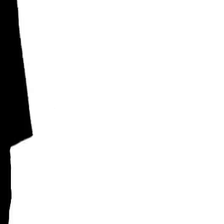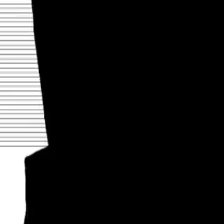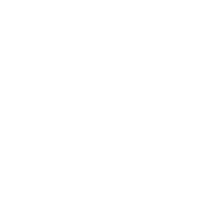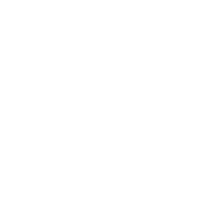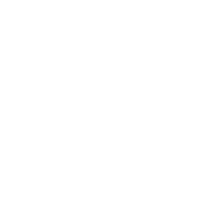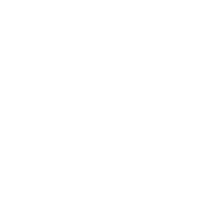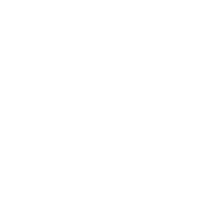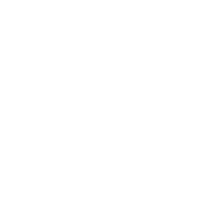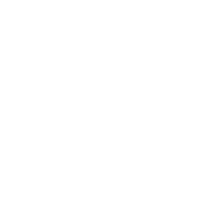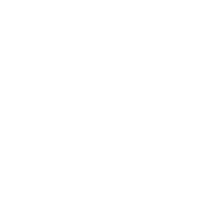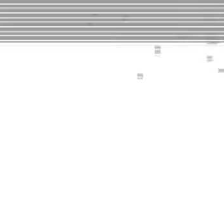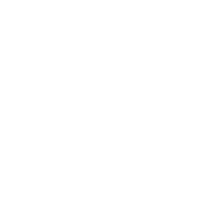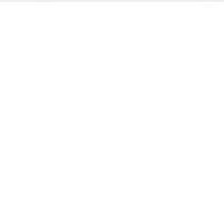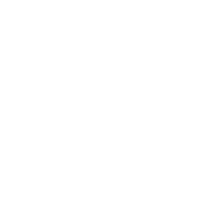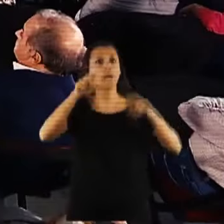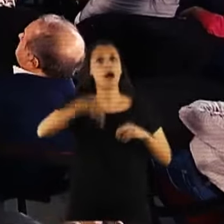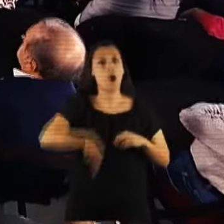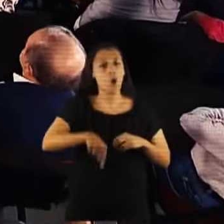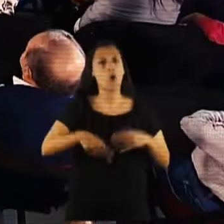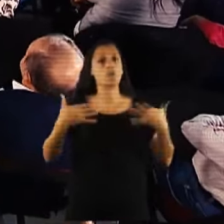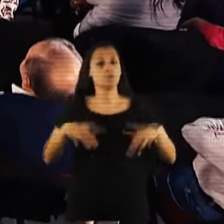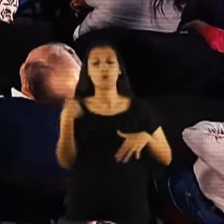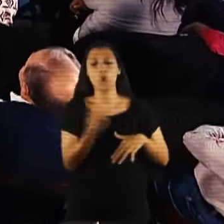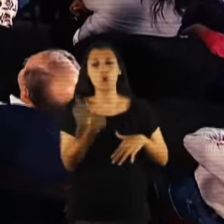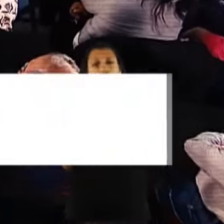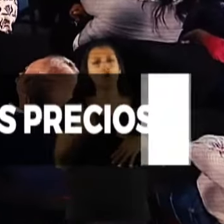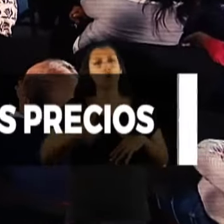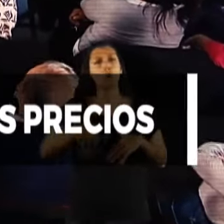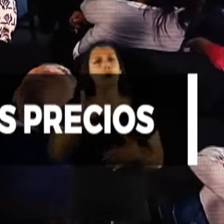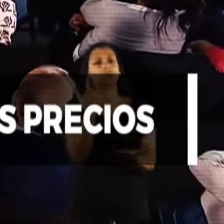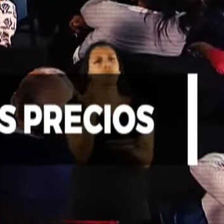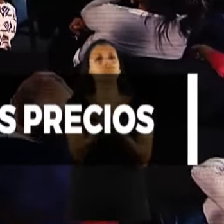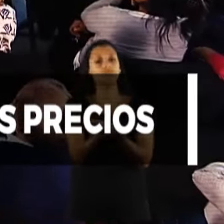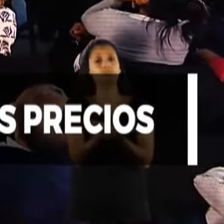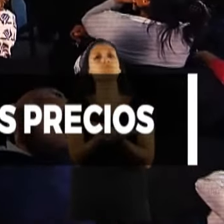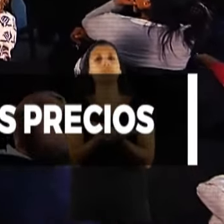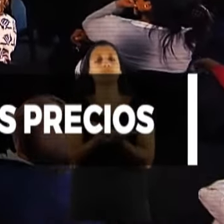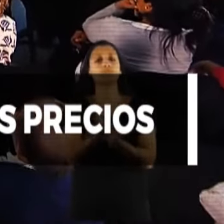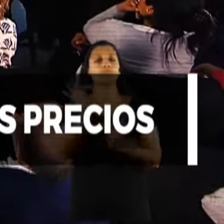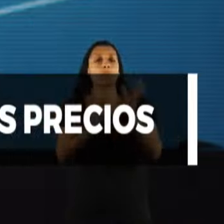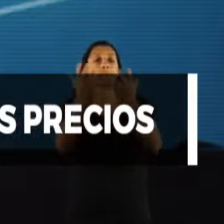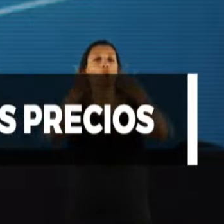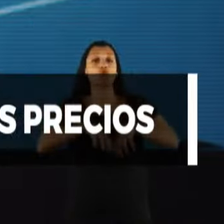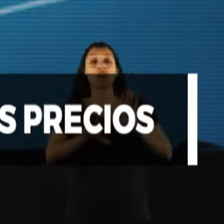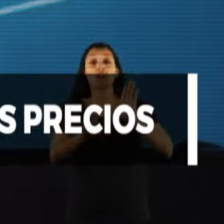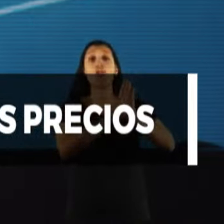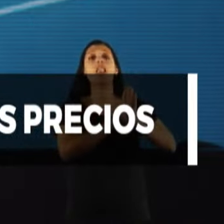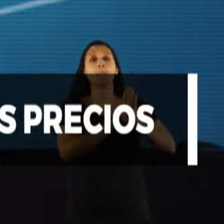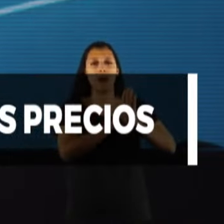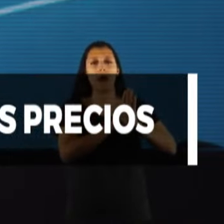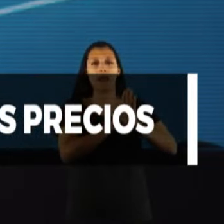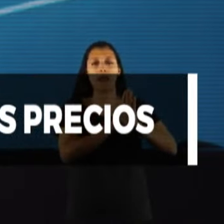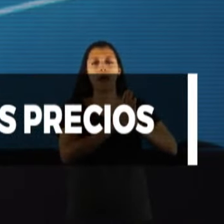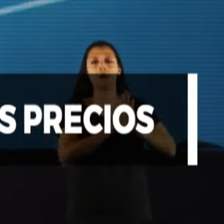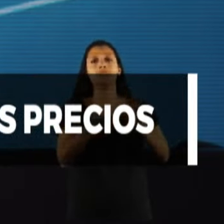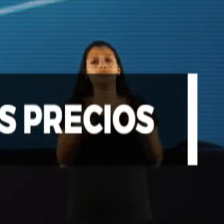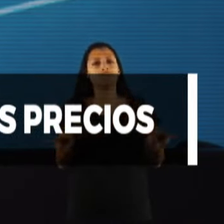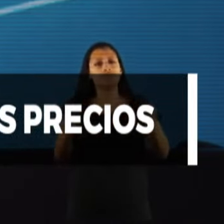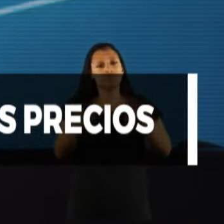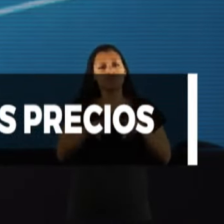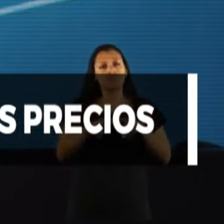Vamos a presentar el proyecto de ley para